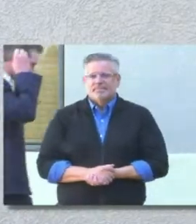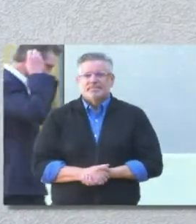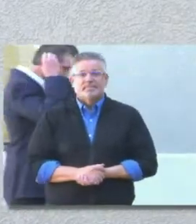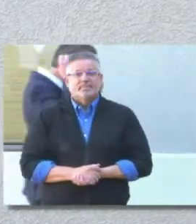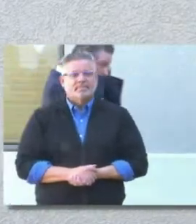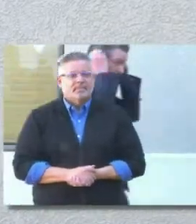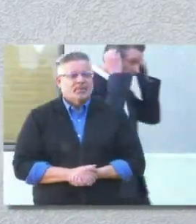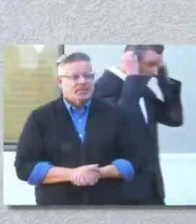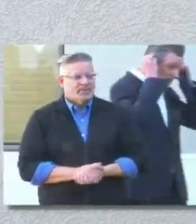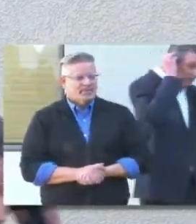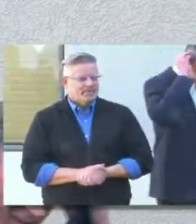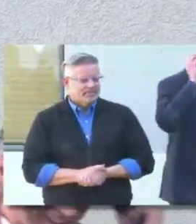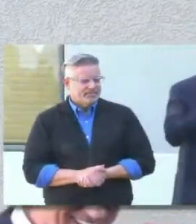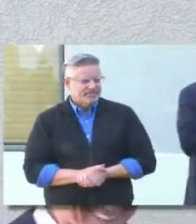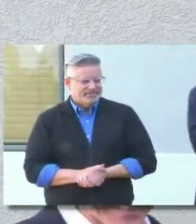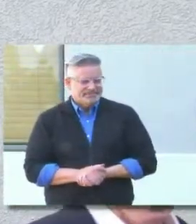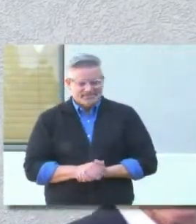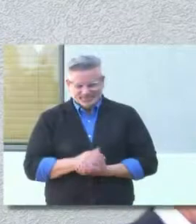Got that?